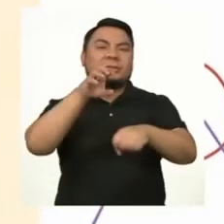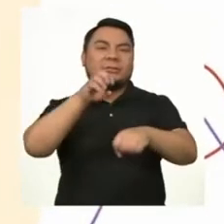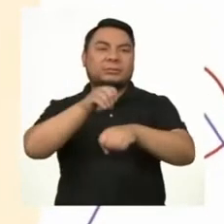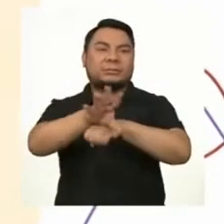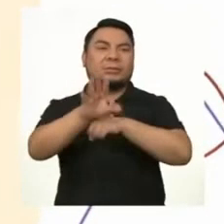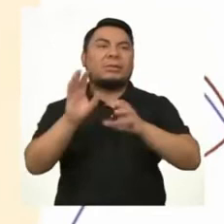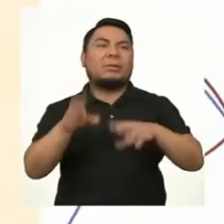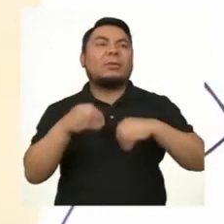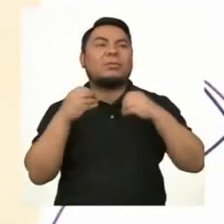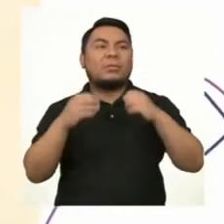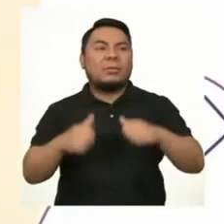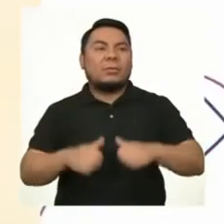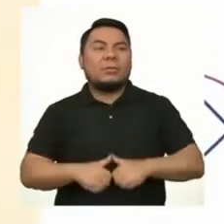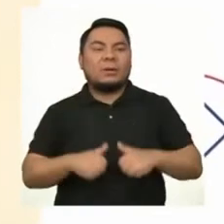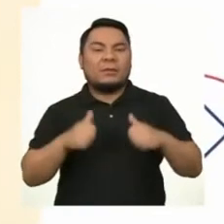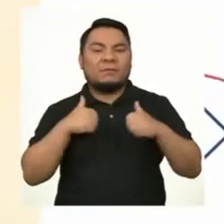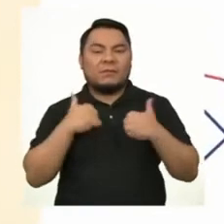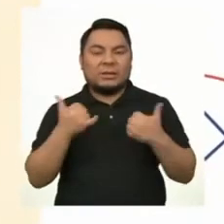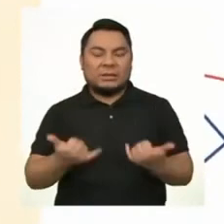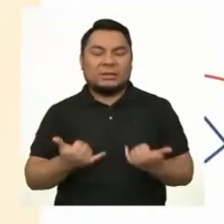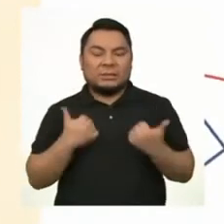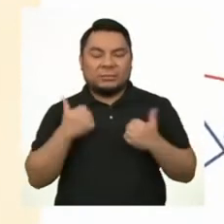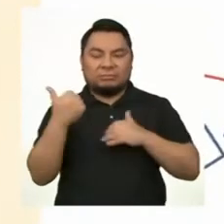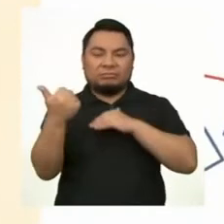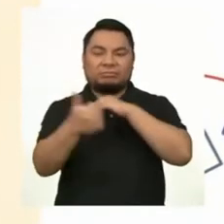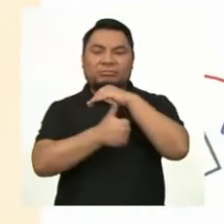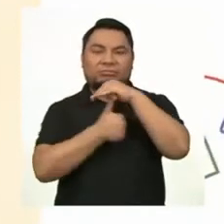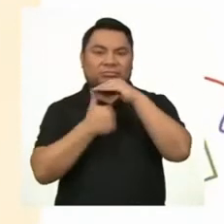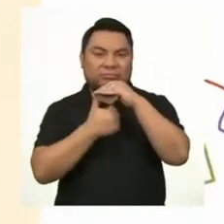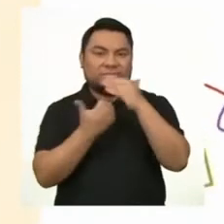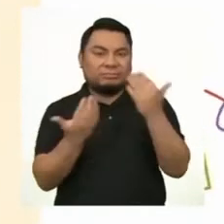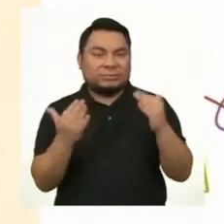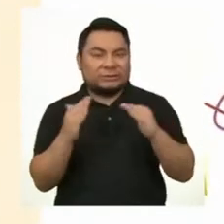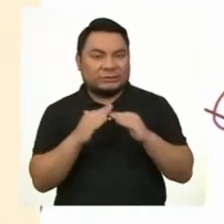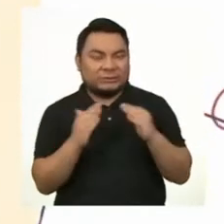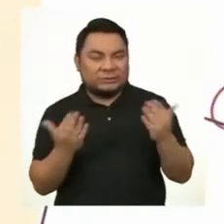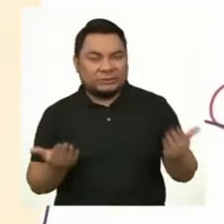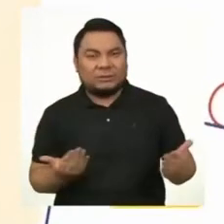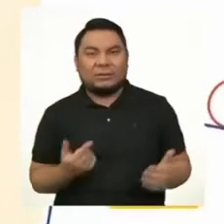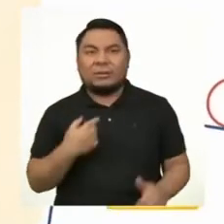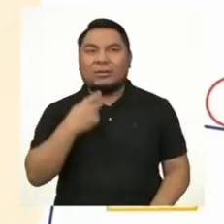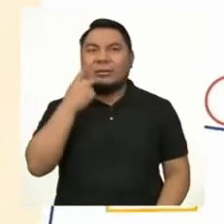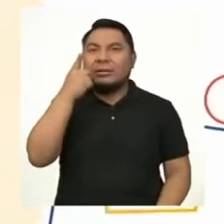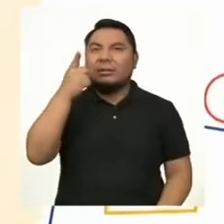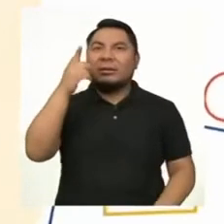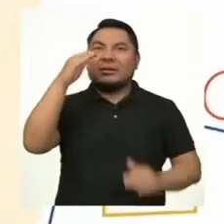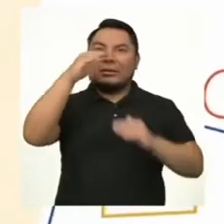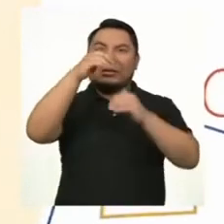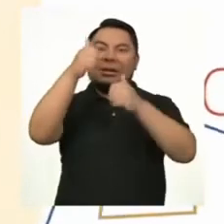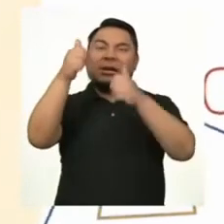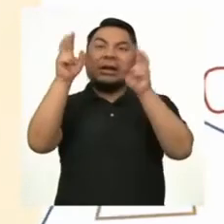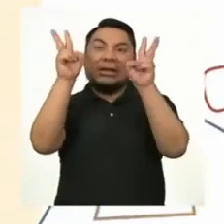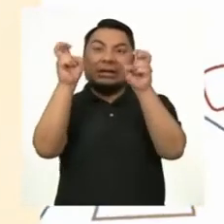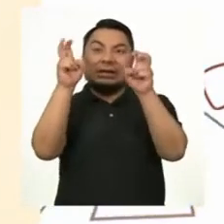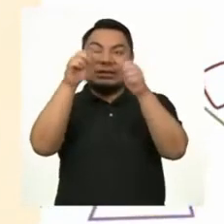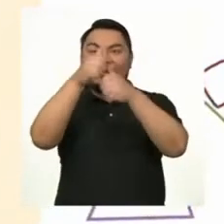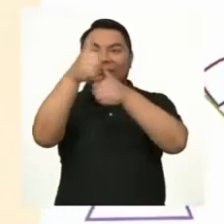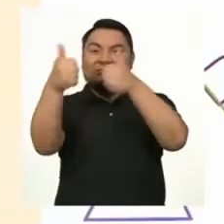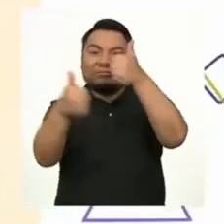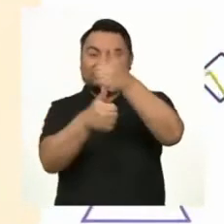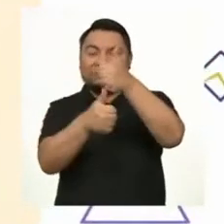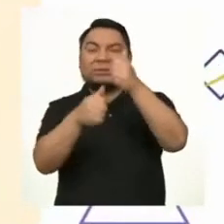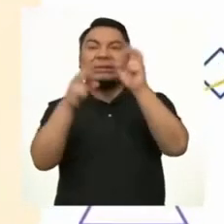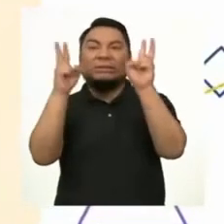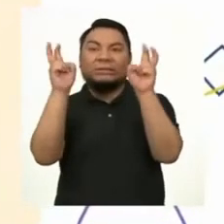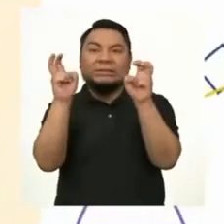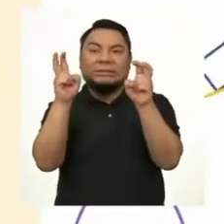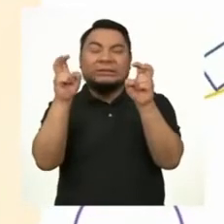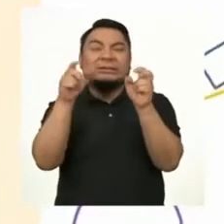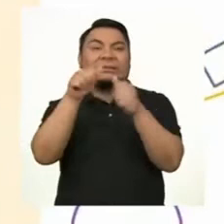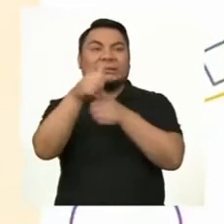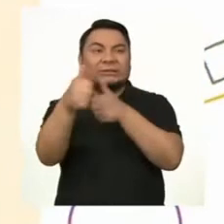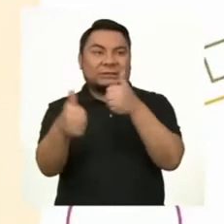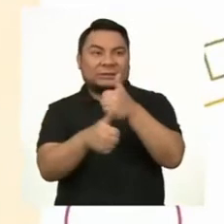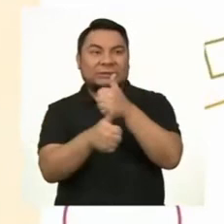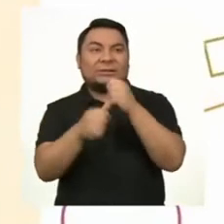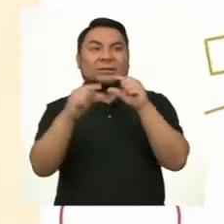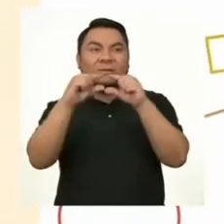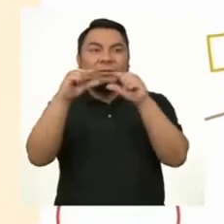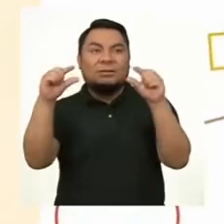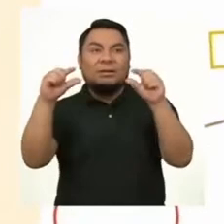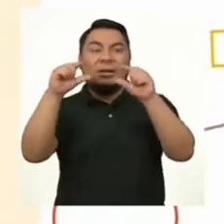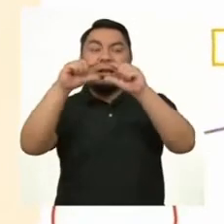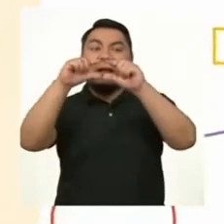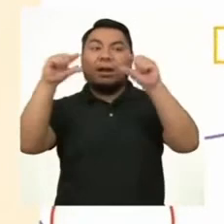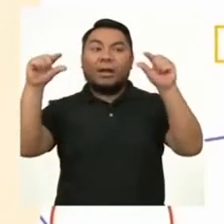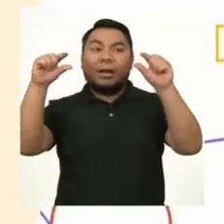vivir este tiempo de aislamiento social. De ahí veo subtítulos que se reconocen porque tienen un tamaño de letra